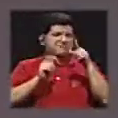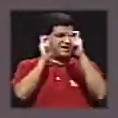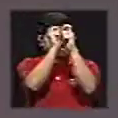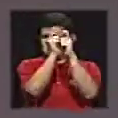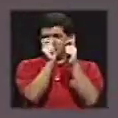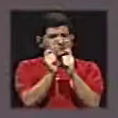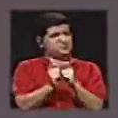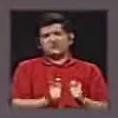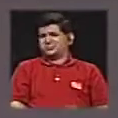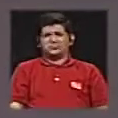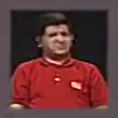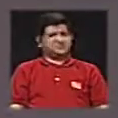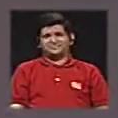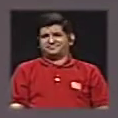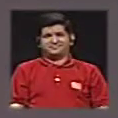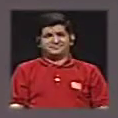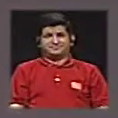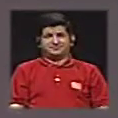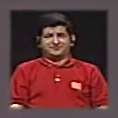detalles.